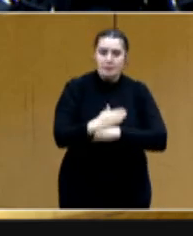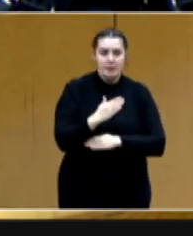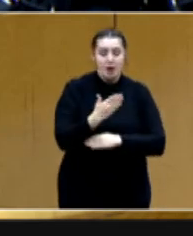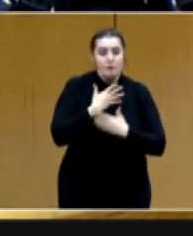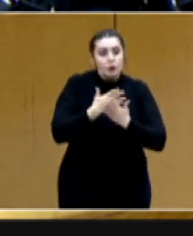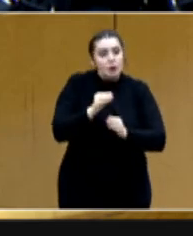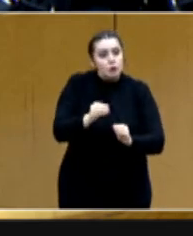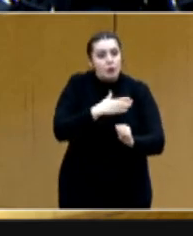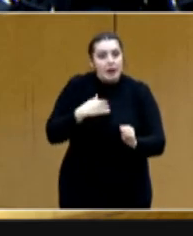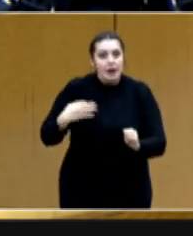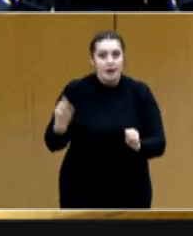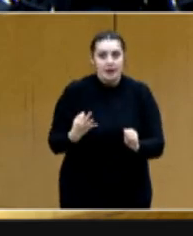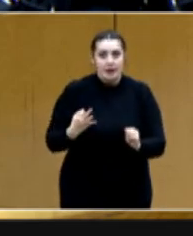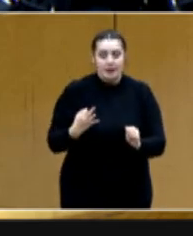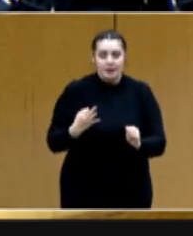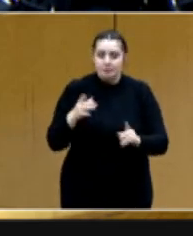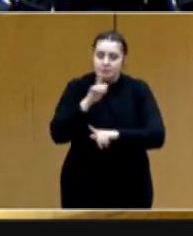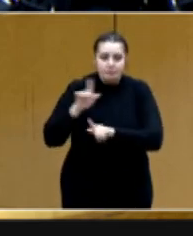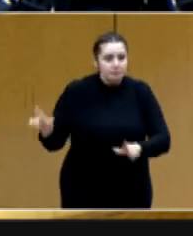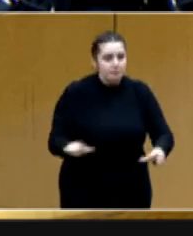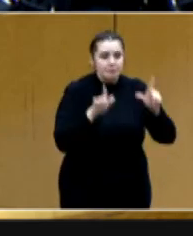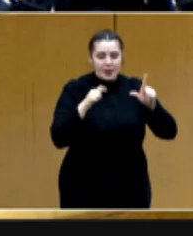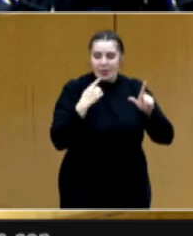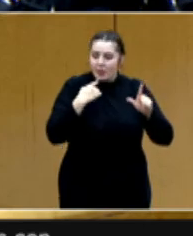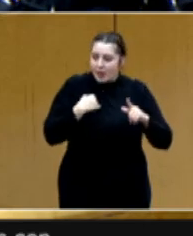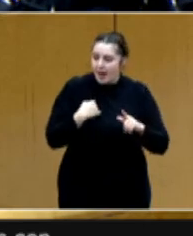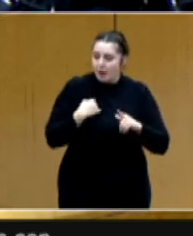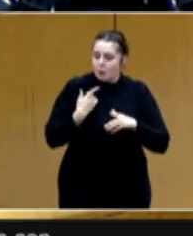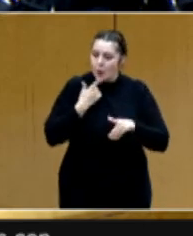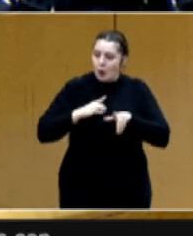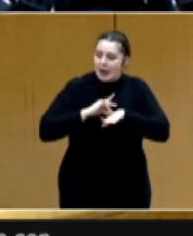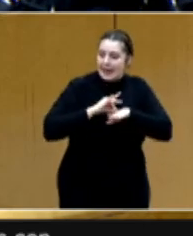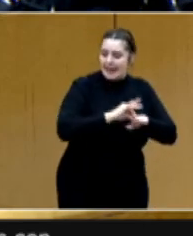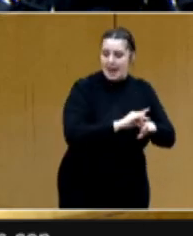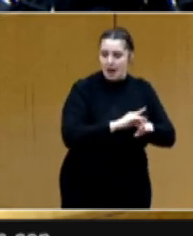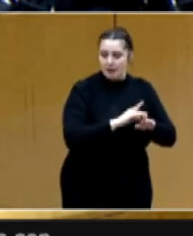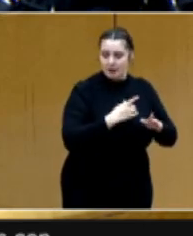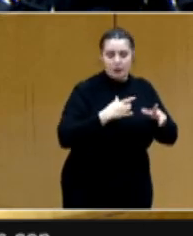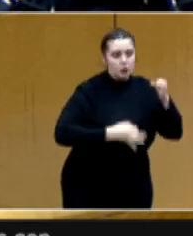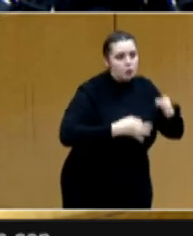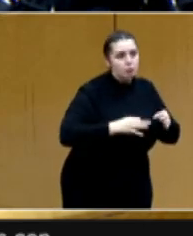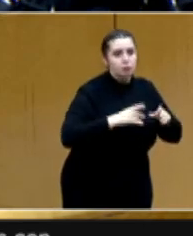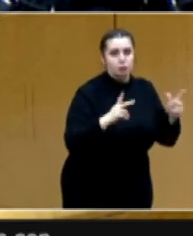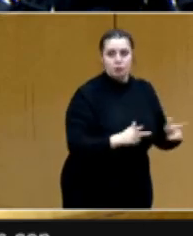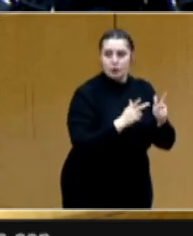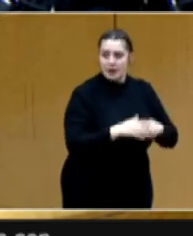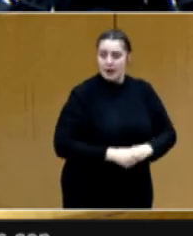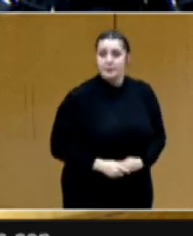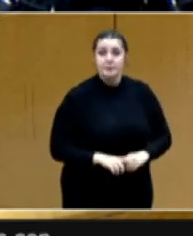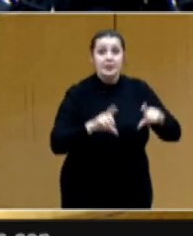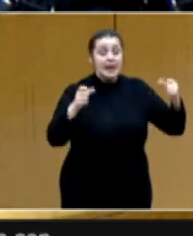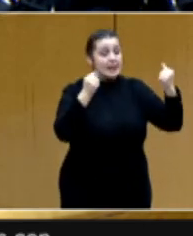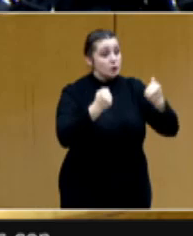constituyen el nuevo GPS institucional y social todas las instituciones judiciales